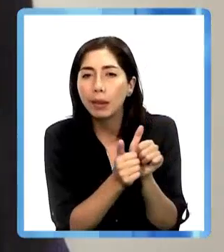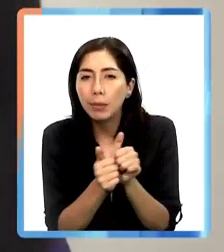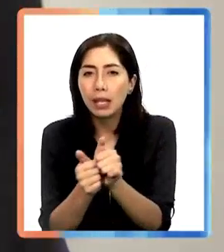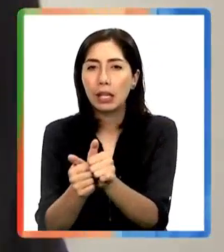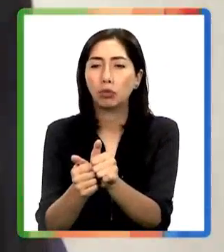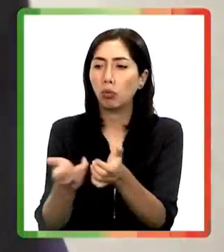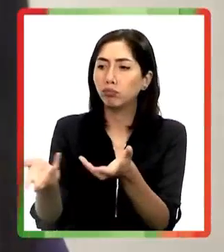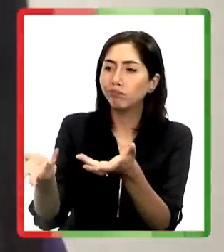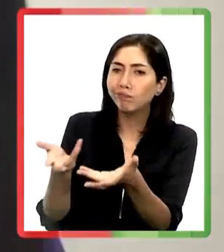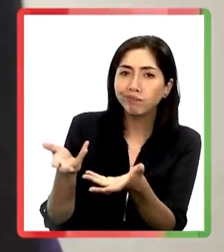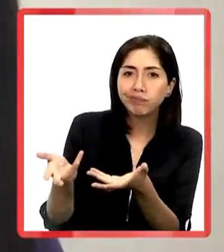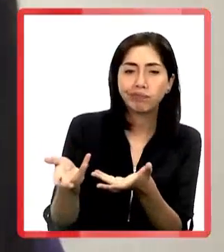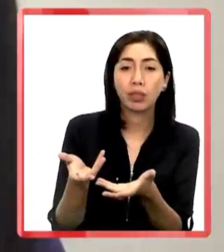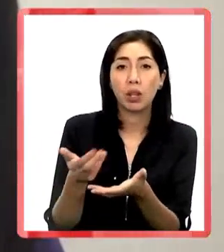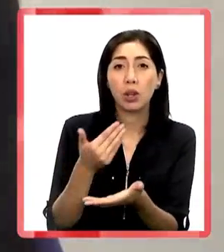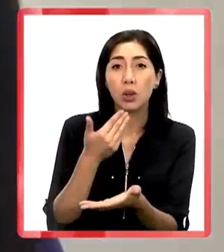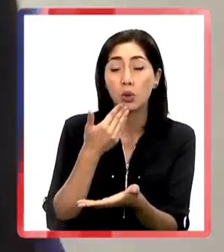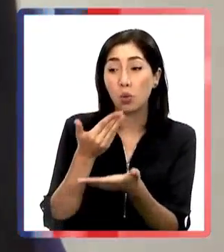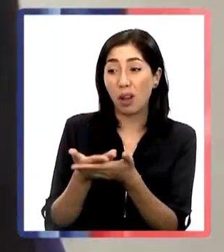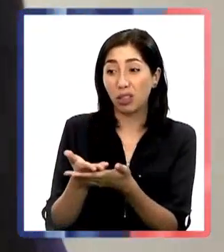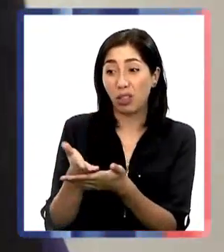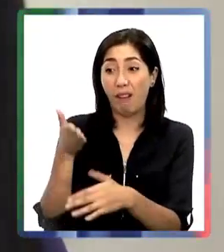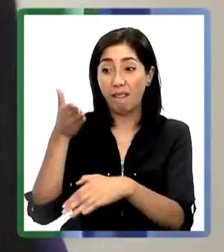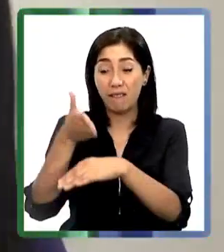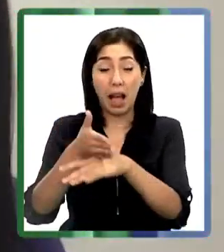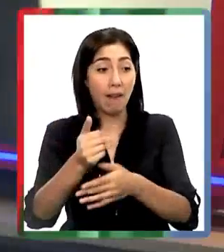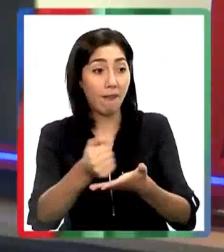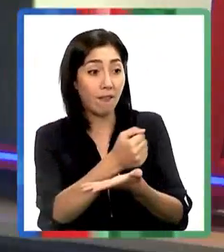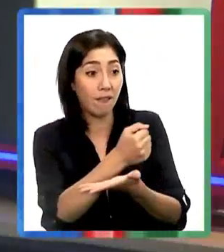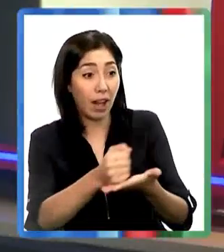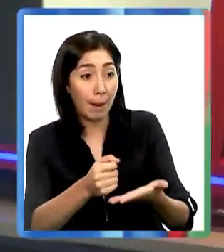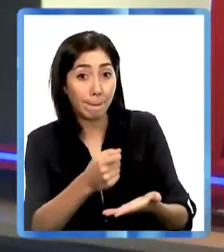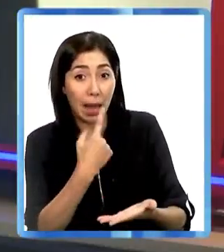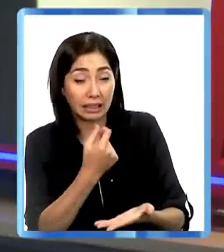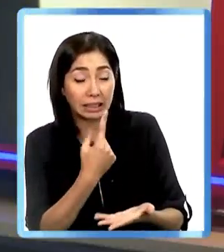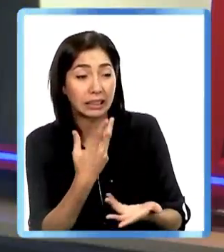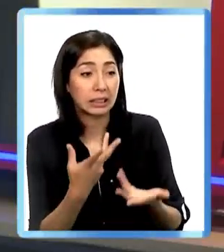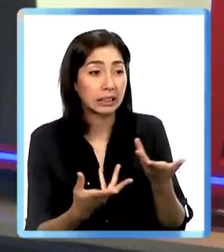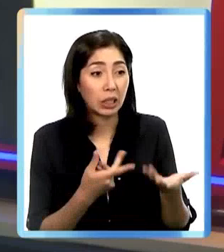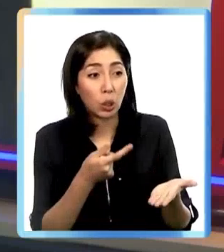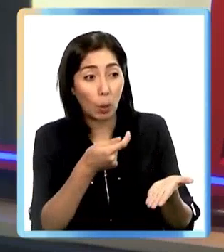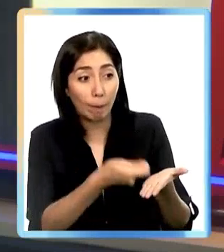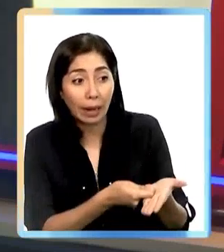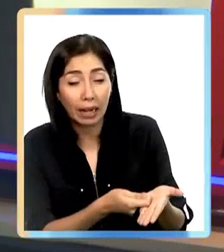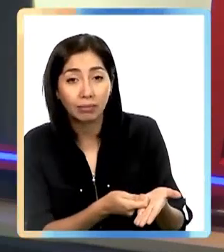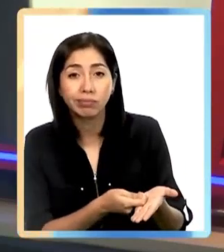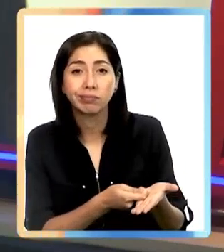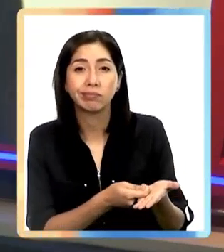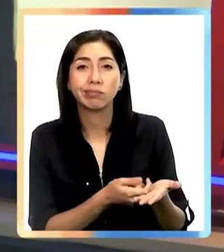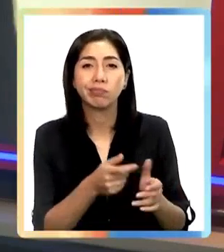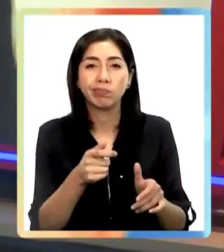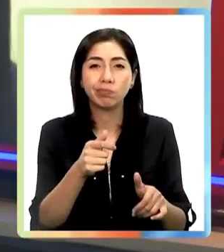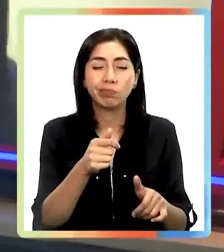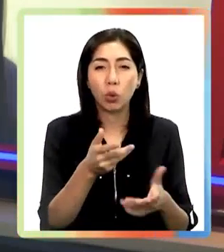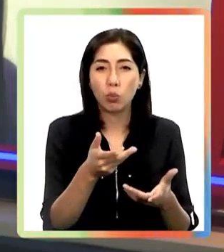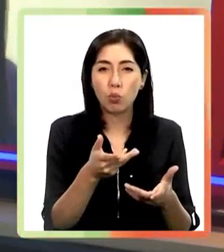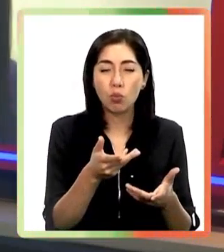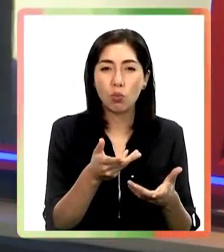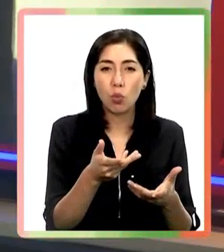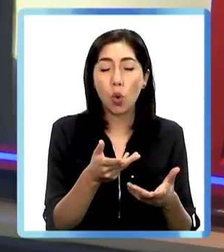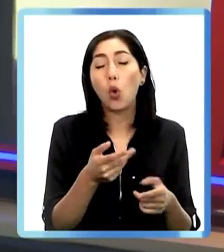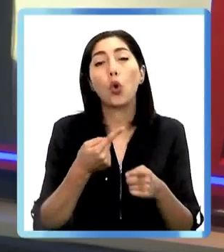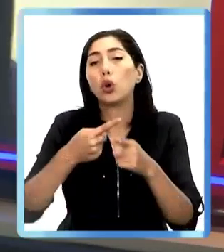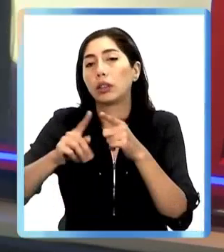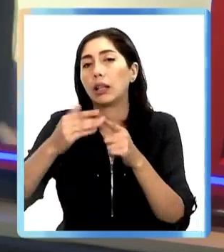buena negociación cuando uno tiene que enfrentarse a una farmacéutica, por ejemplo, con un fármaco biológico, o algunas otras alternativas de